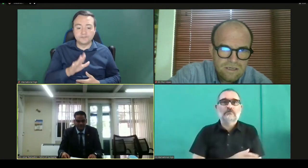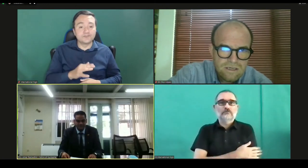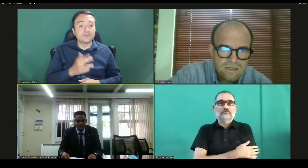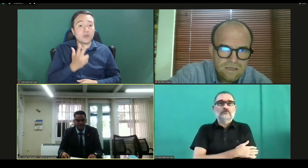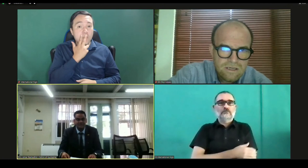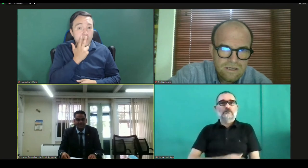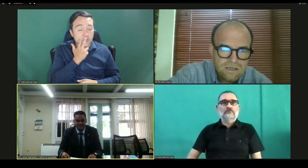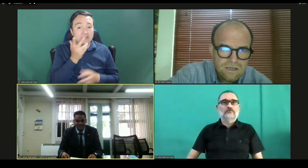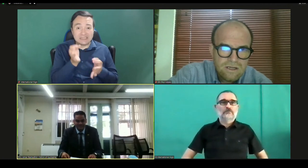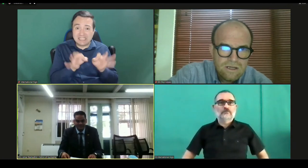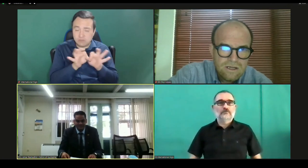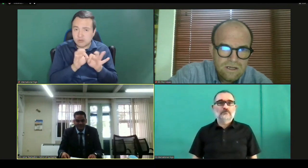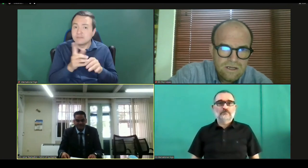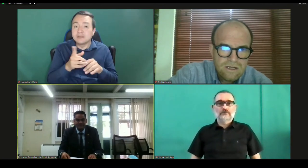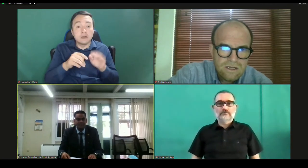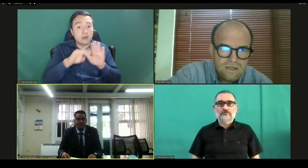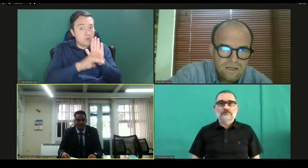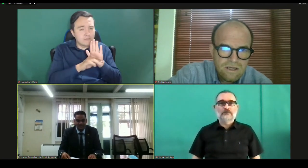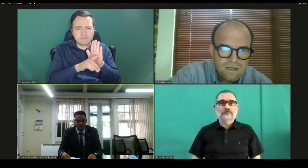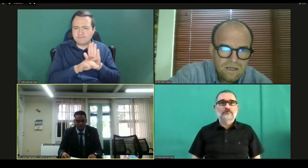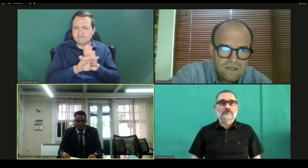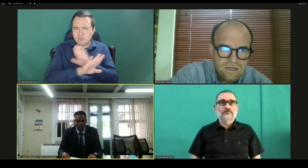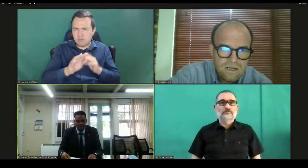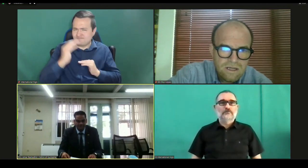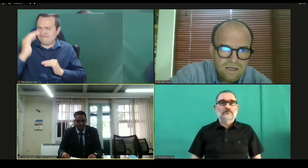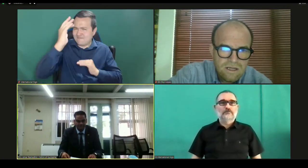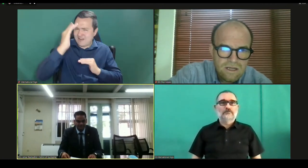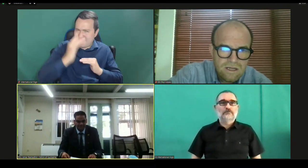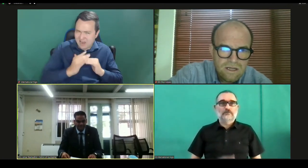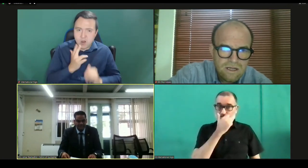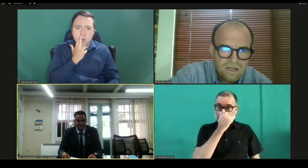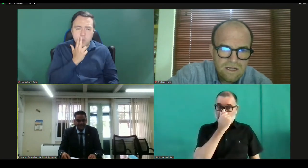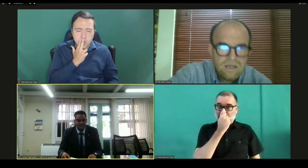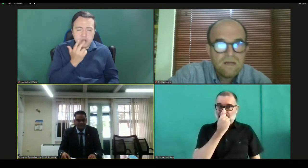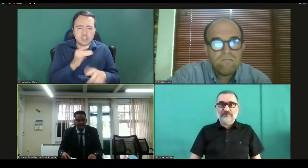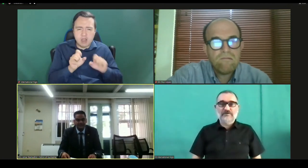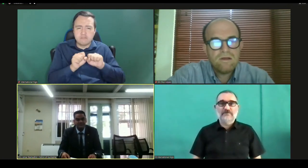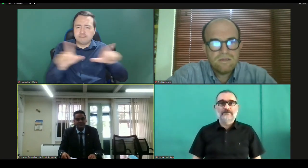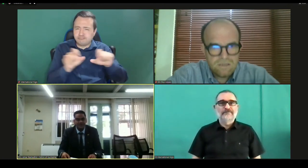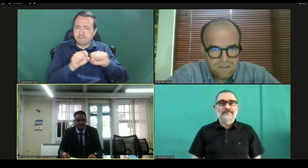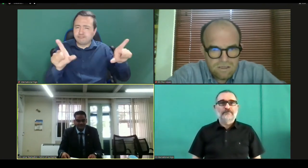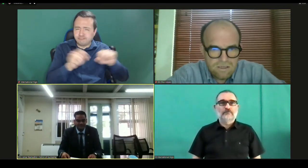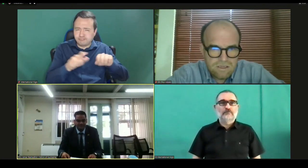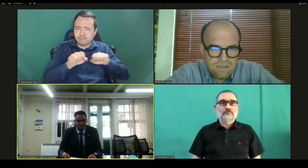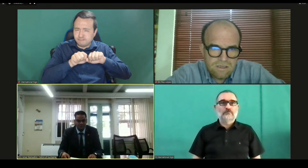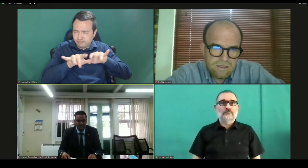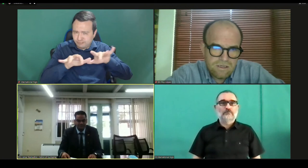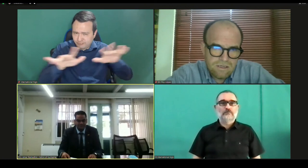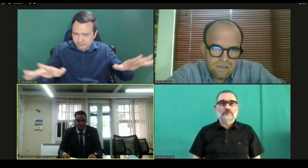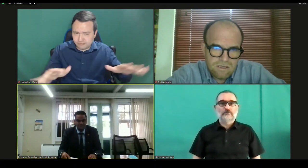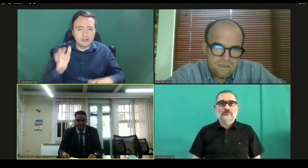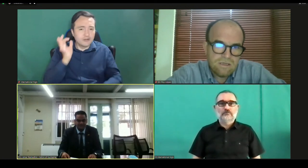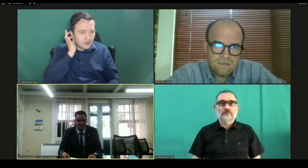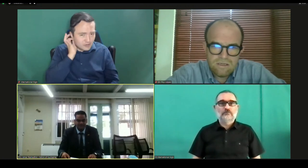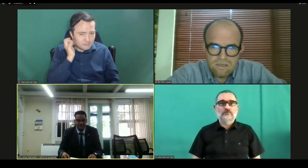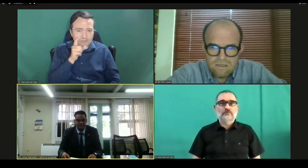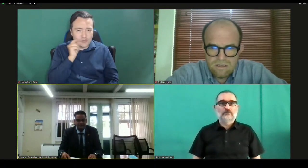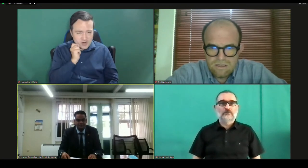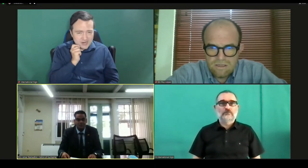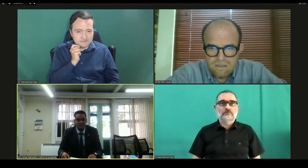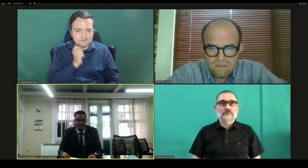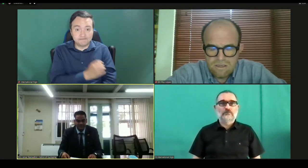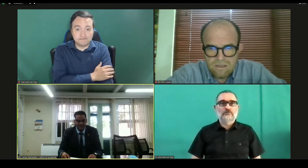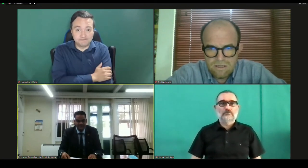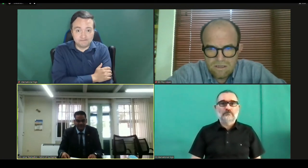de fumar se lanzó en diferentes distintos distritos como iker es amar a keiko merwin en este